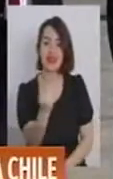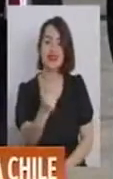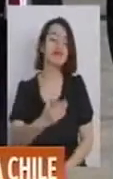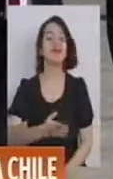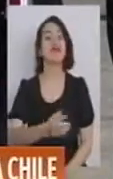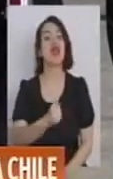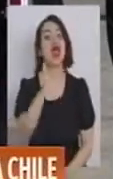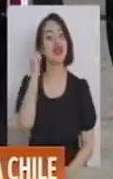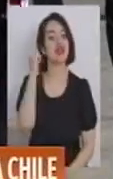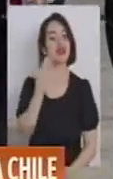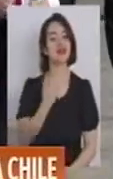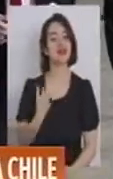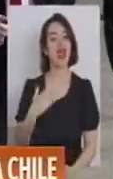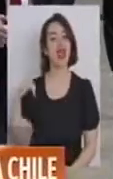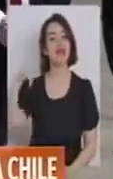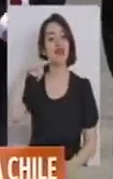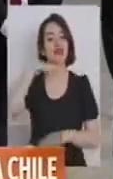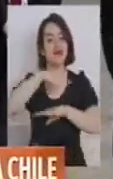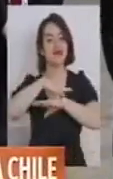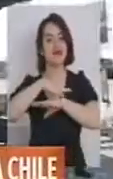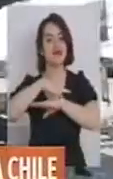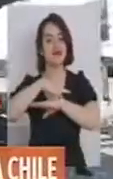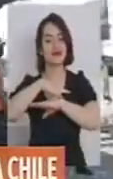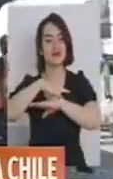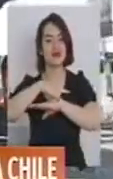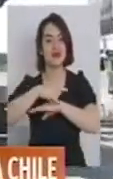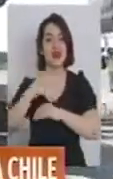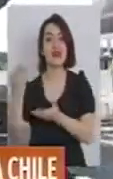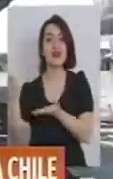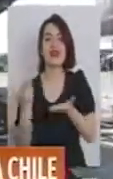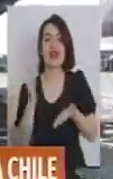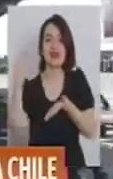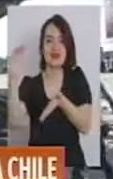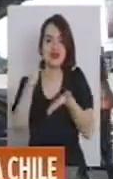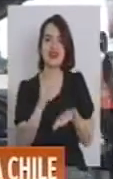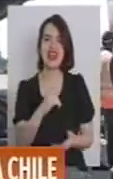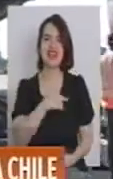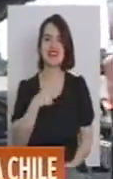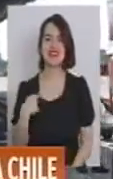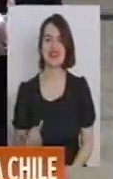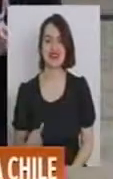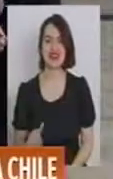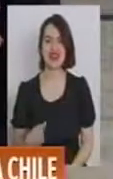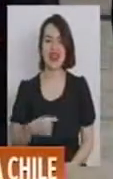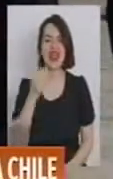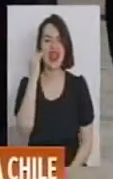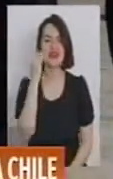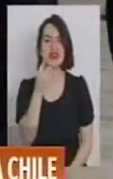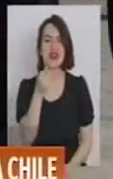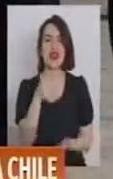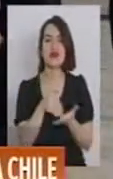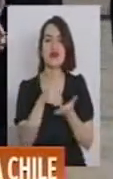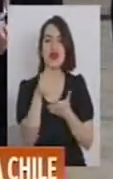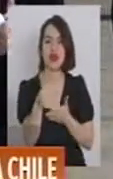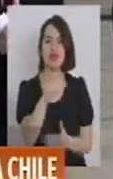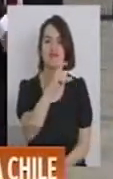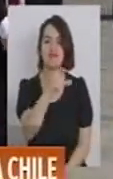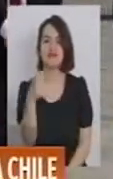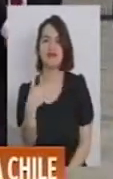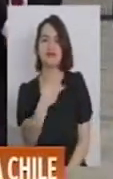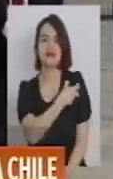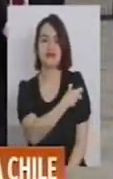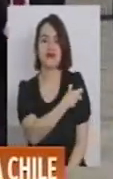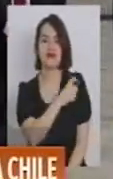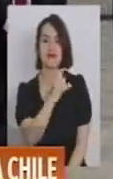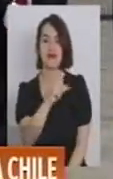mis espaldas está el avión que trajo desde China un cargamento de casi 2 millones de dosis